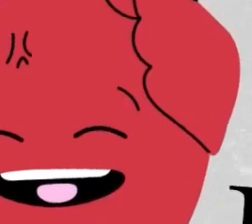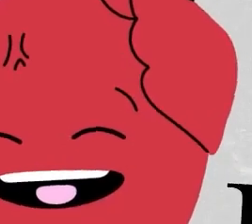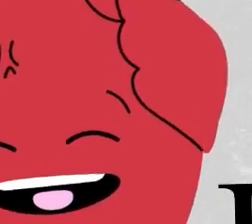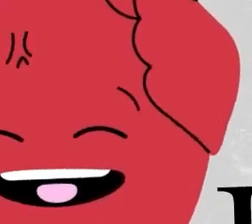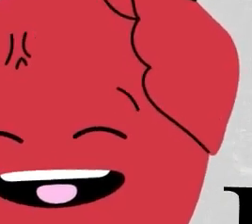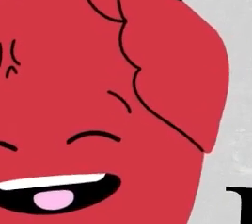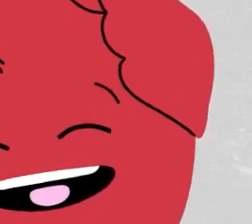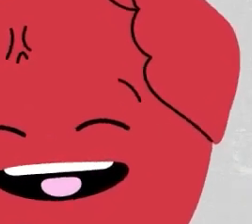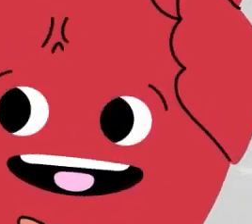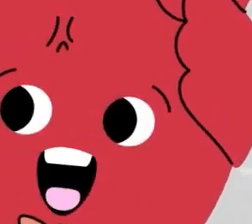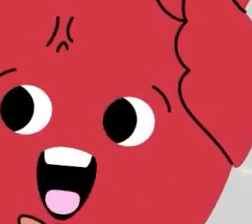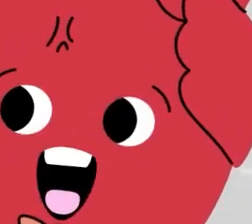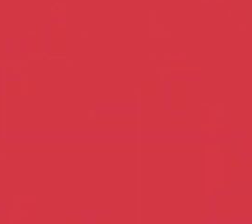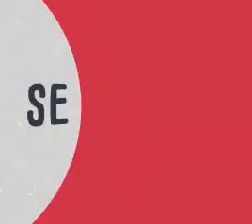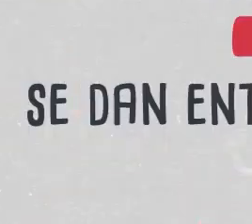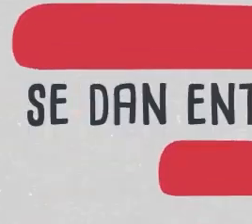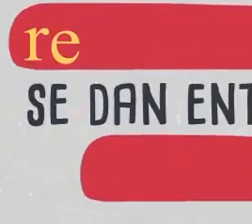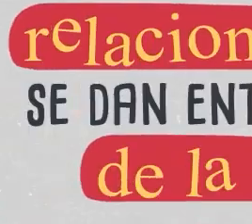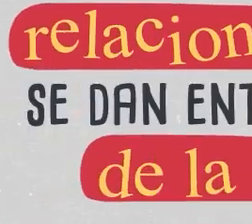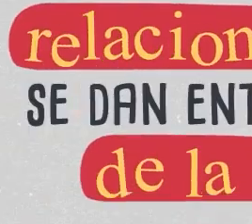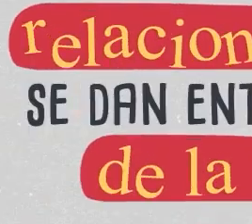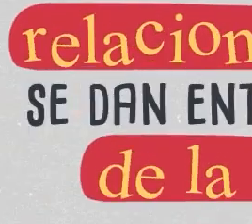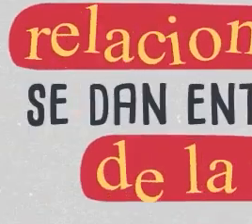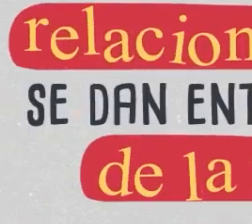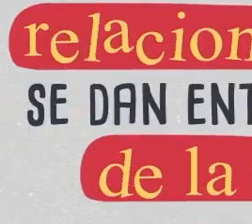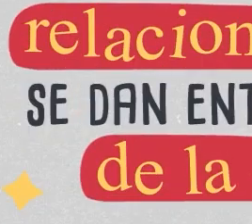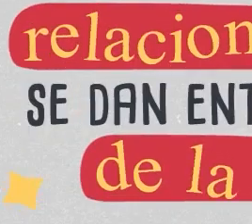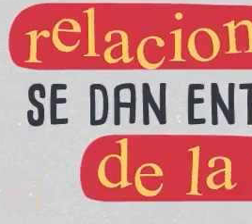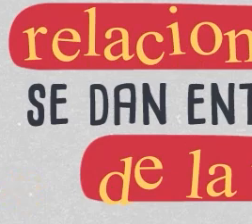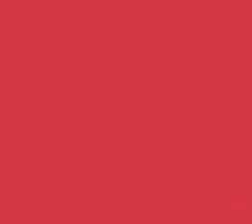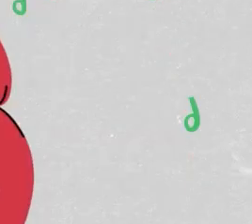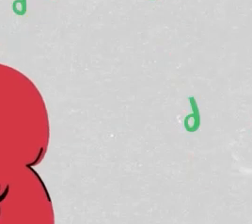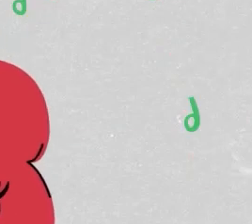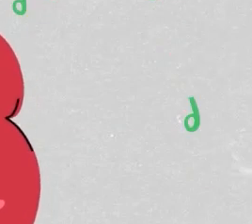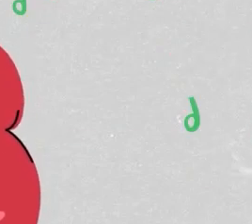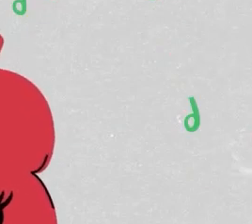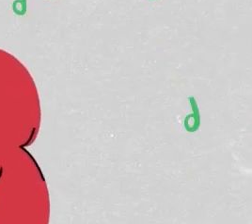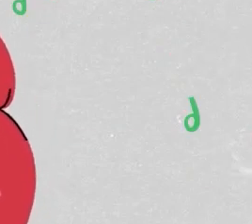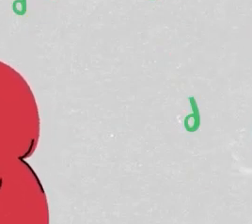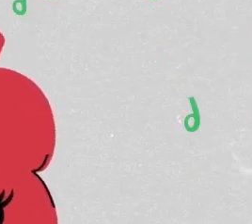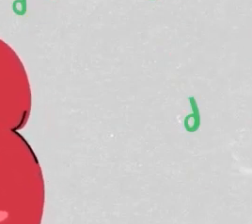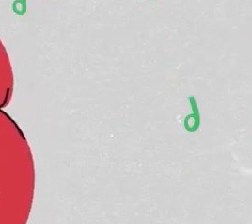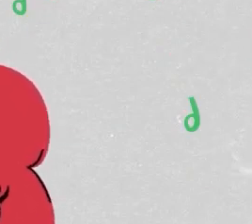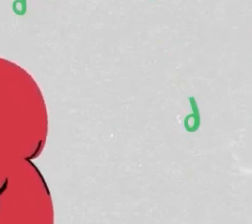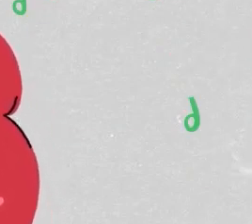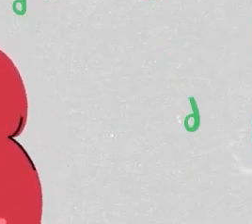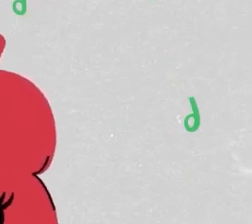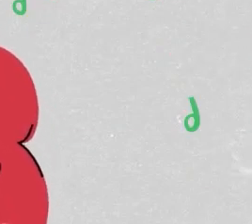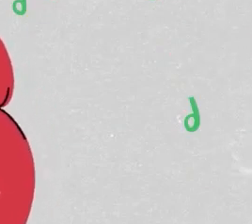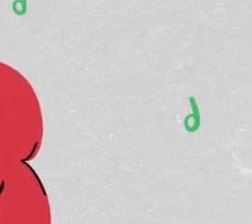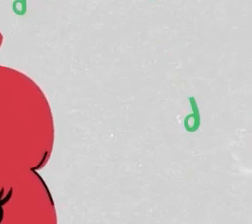se sentían bien cuando estaban juntos. Entonces sabías que era para vos. Proteja a sus hijas e hijos de